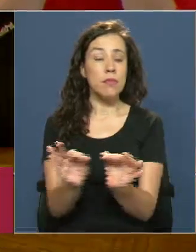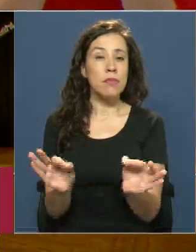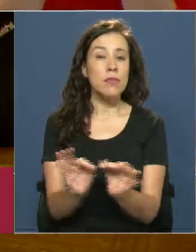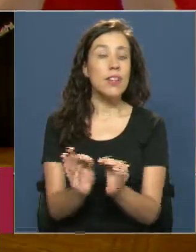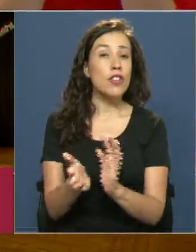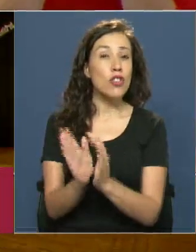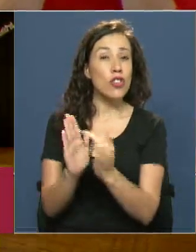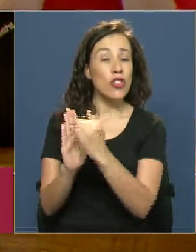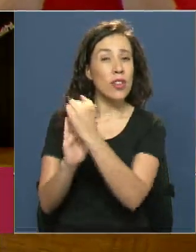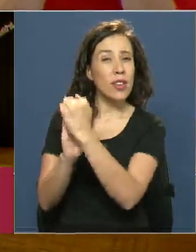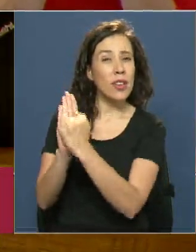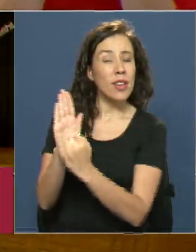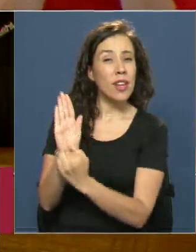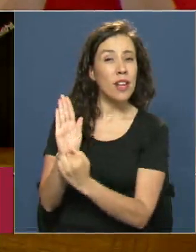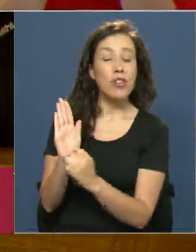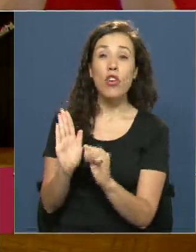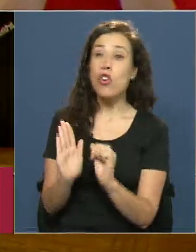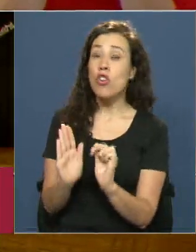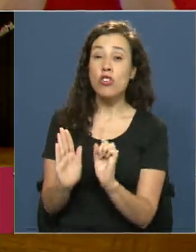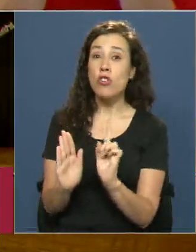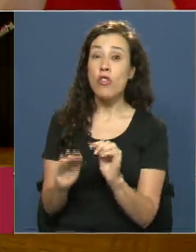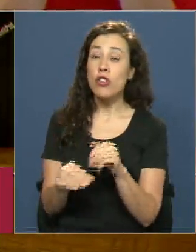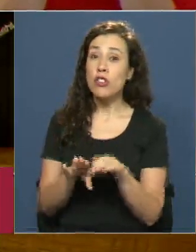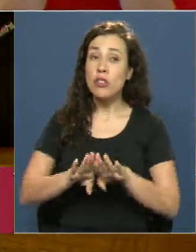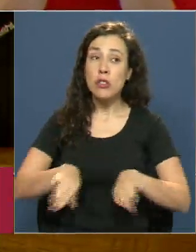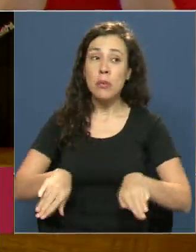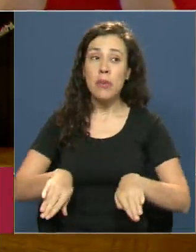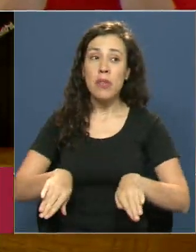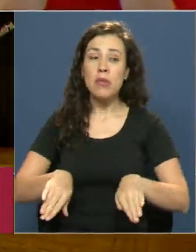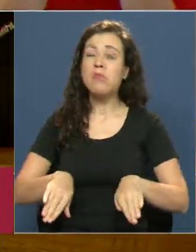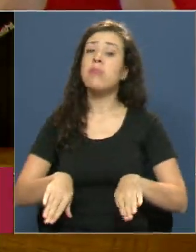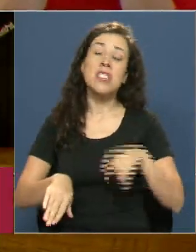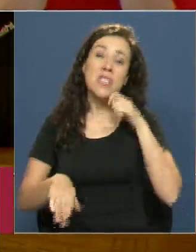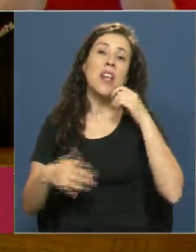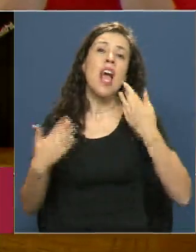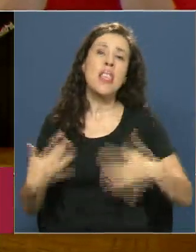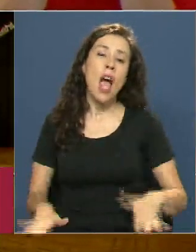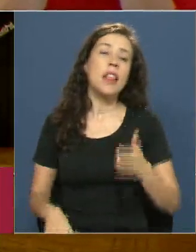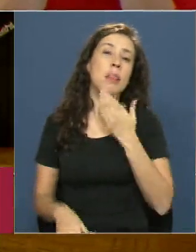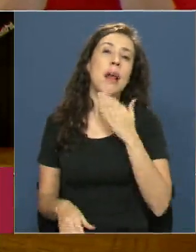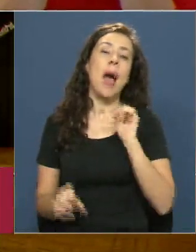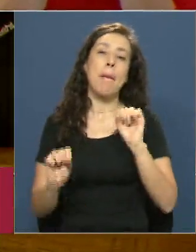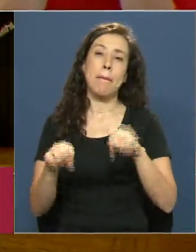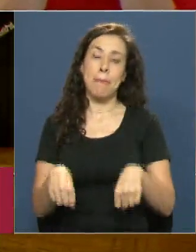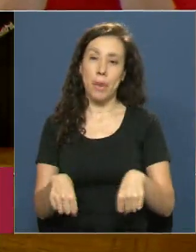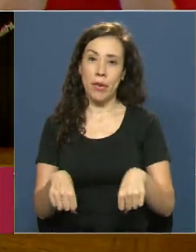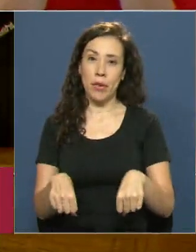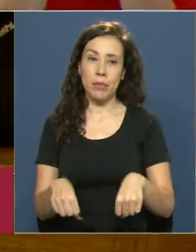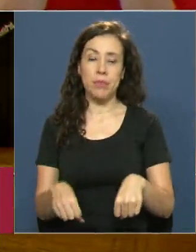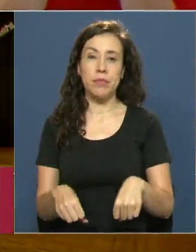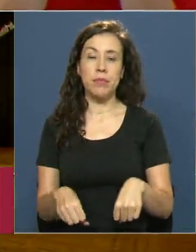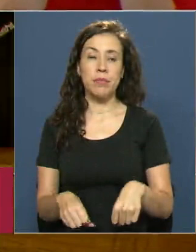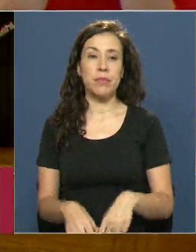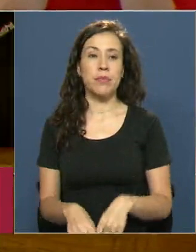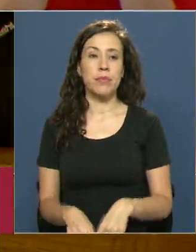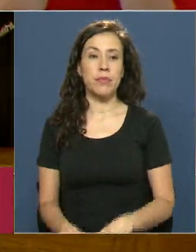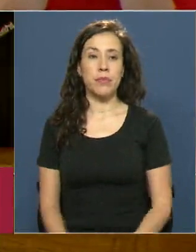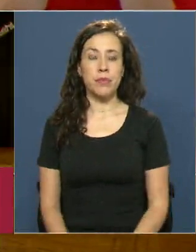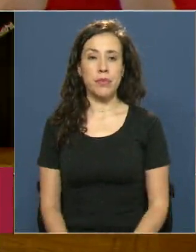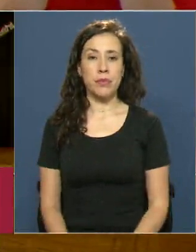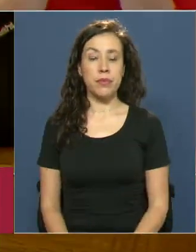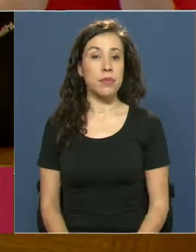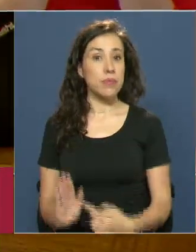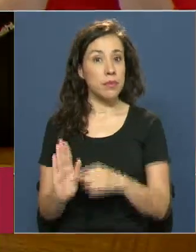que el resto de los artículos que no pidieron votación separada se dan por aprobado. Y tenemos entonces